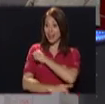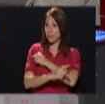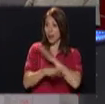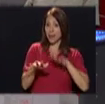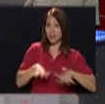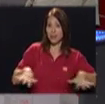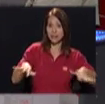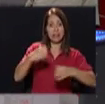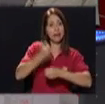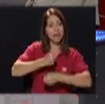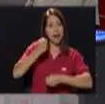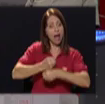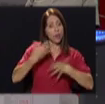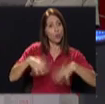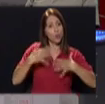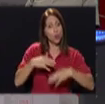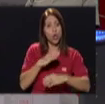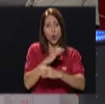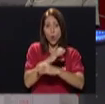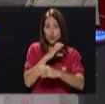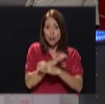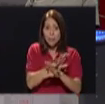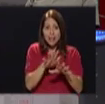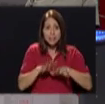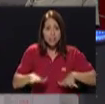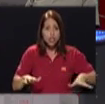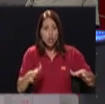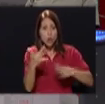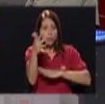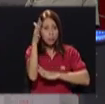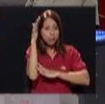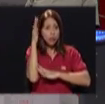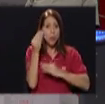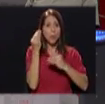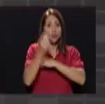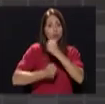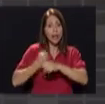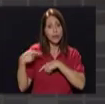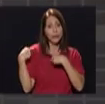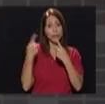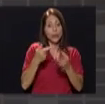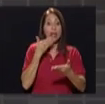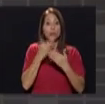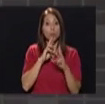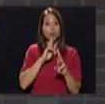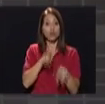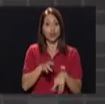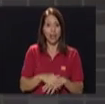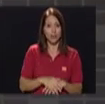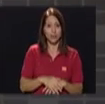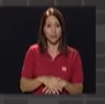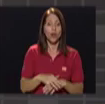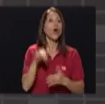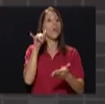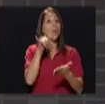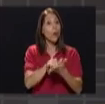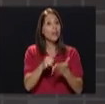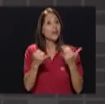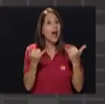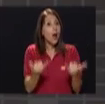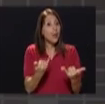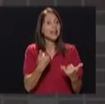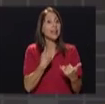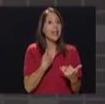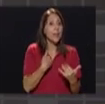el país ha trabajado muy fuerte en el tema de conservación desde hace muchísimos años y ha tenido buenos resultados. Esto hace que vayamos teniendo